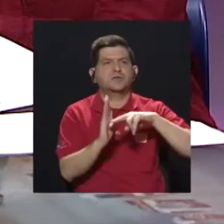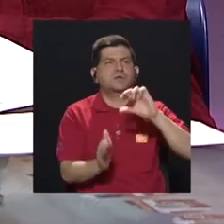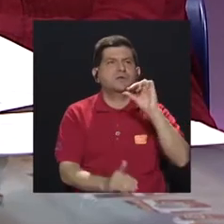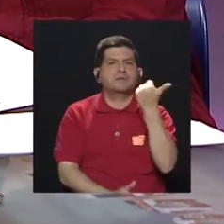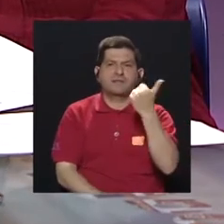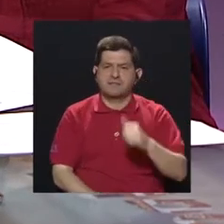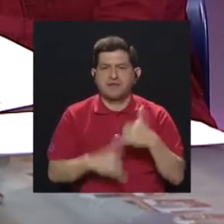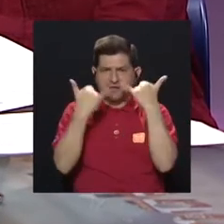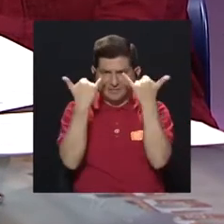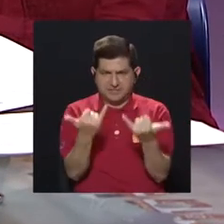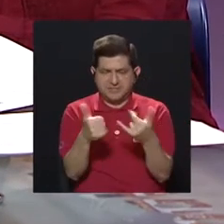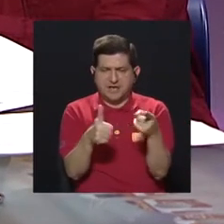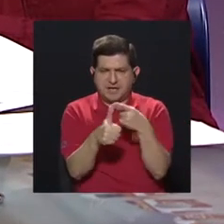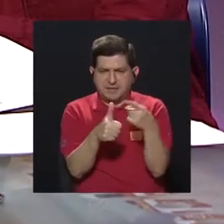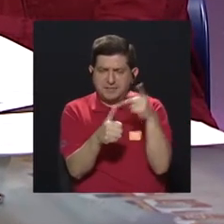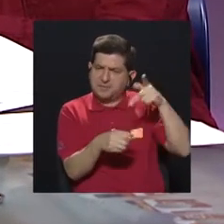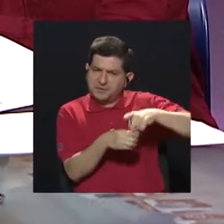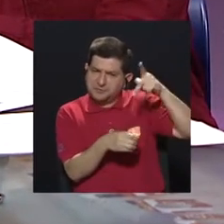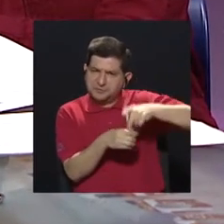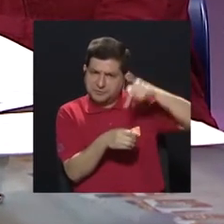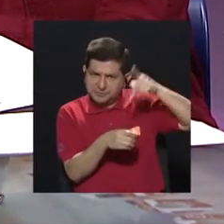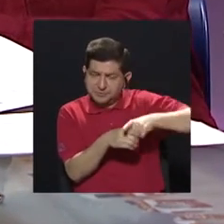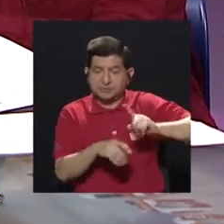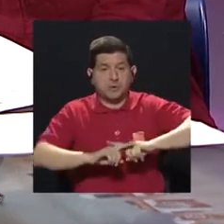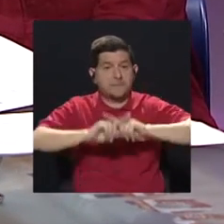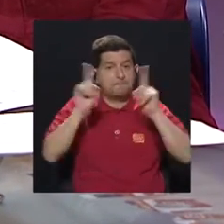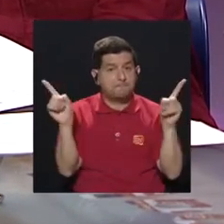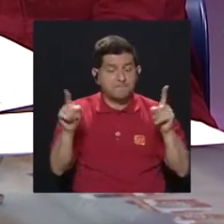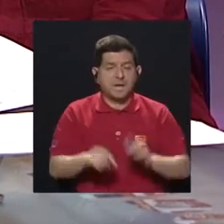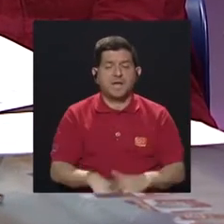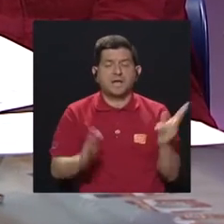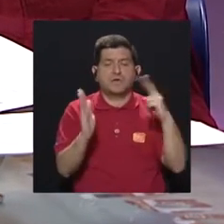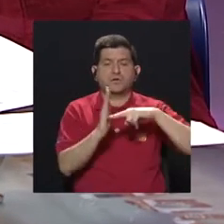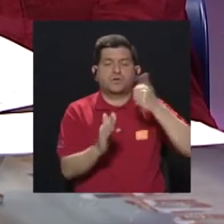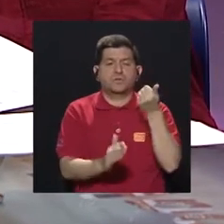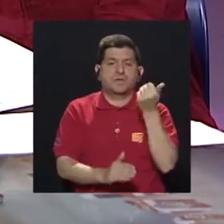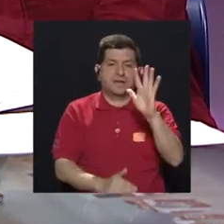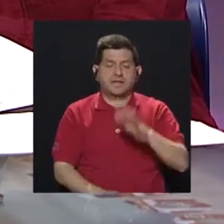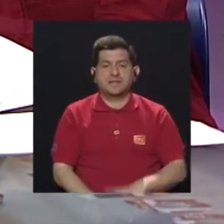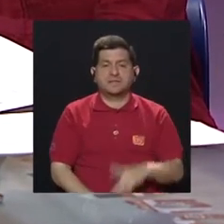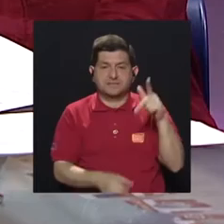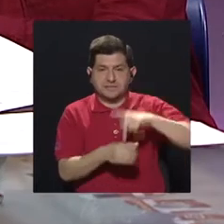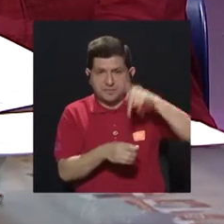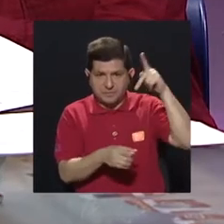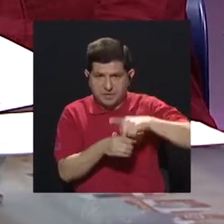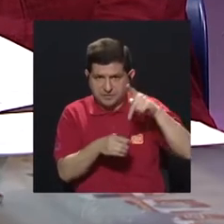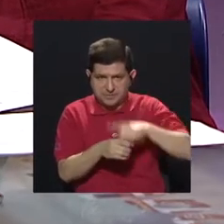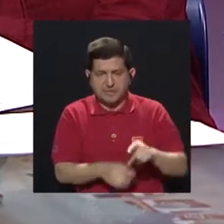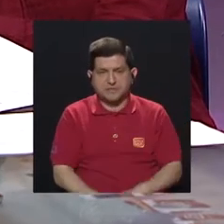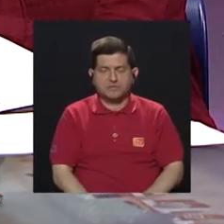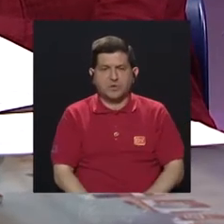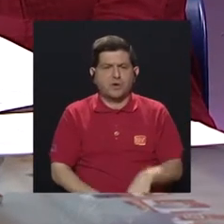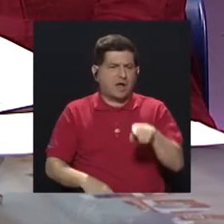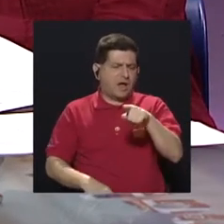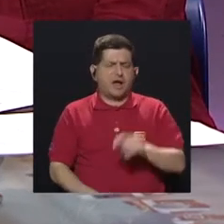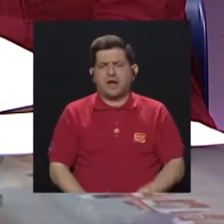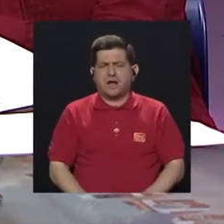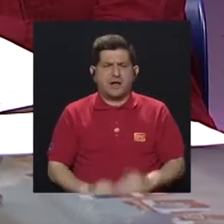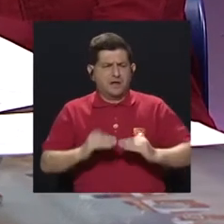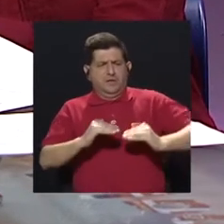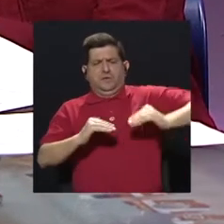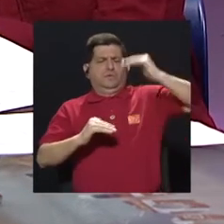ya hicimos la primera participación pero en este 2015 la participación fue rotundo fue mayor y